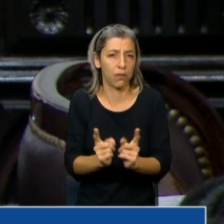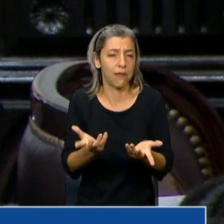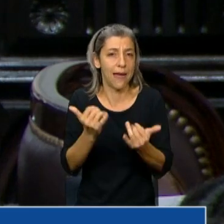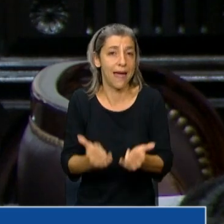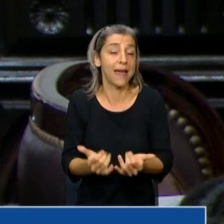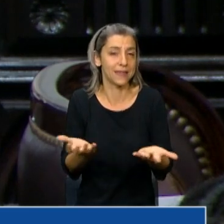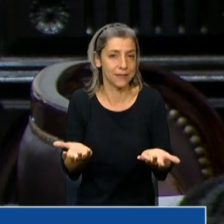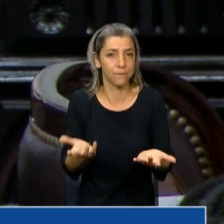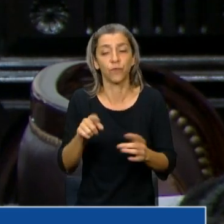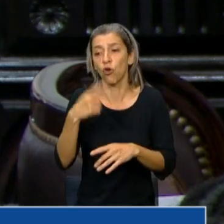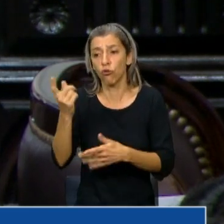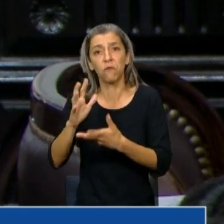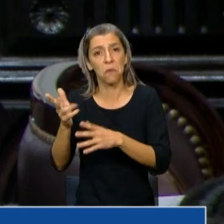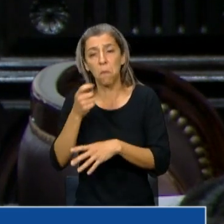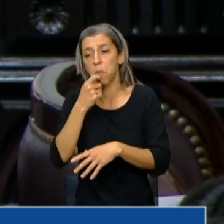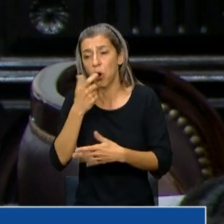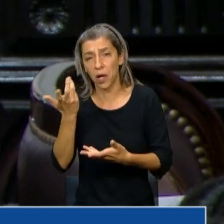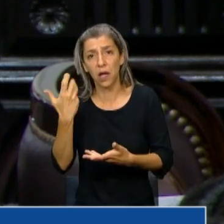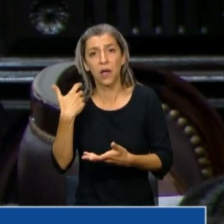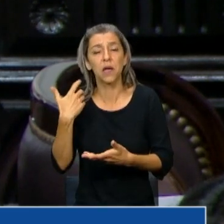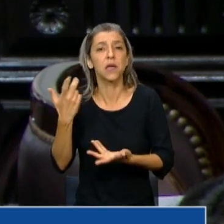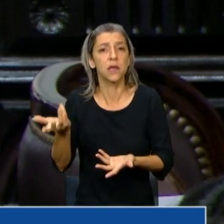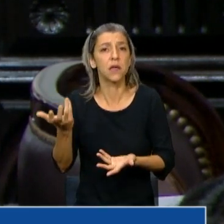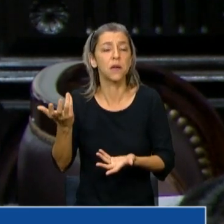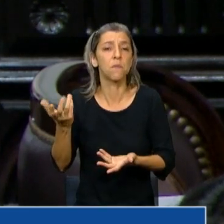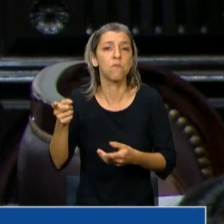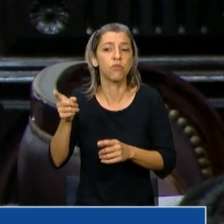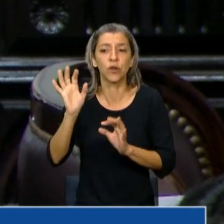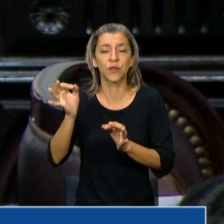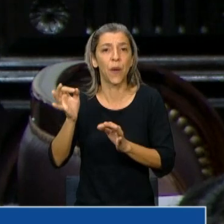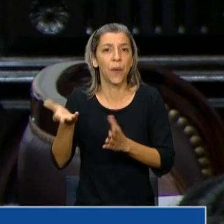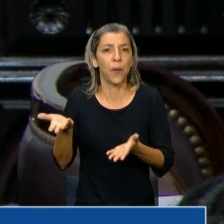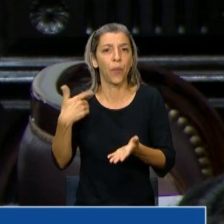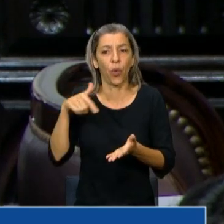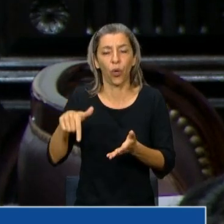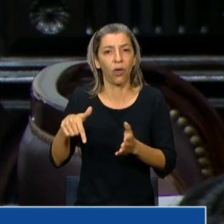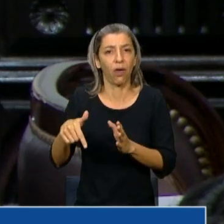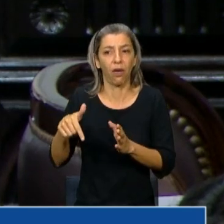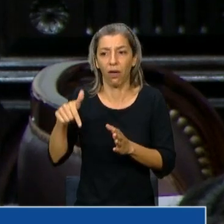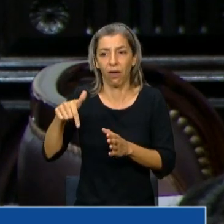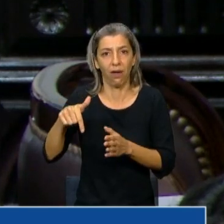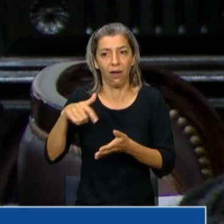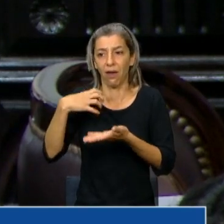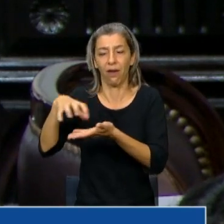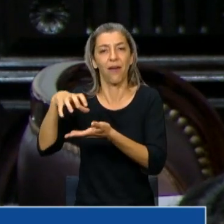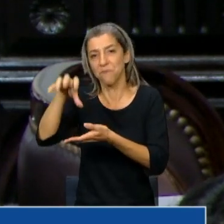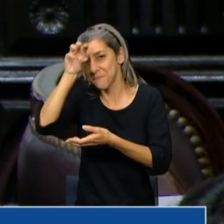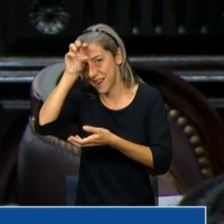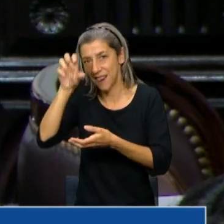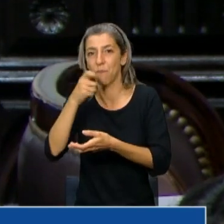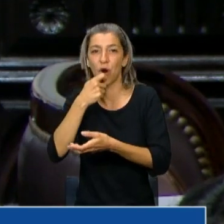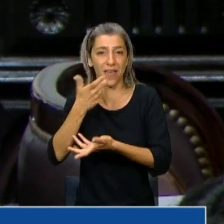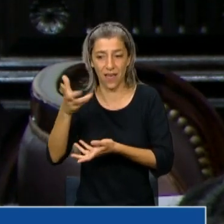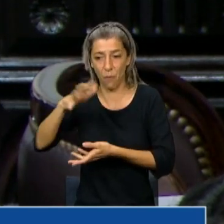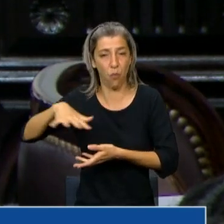provincia explica también un aumento de precios porque es una oferta que no existía de trabajadores en el sector